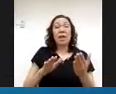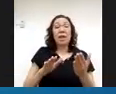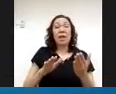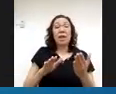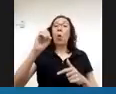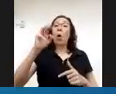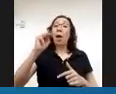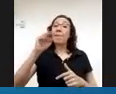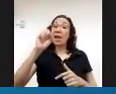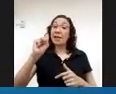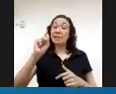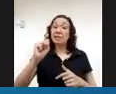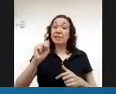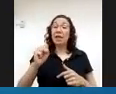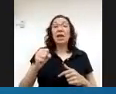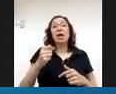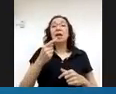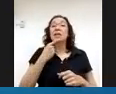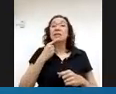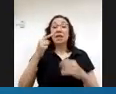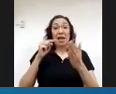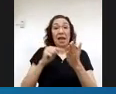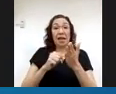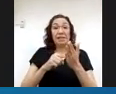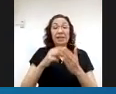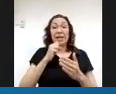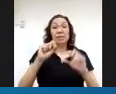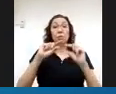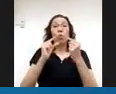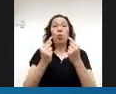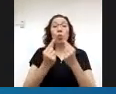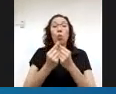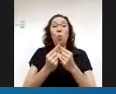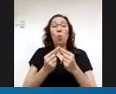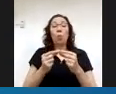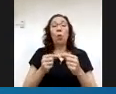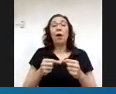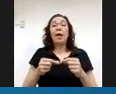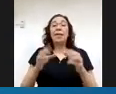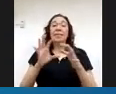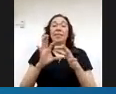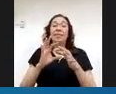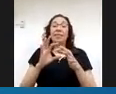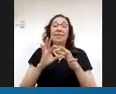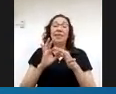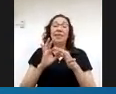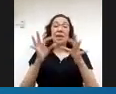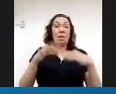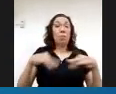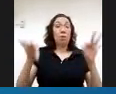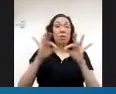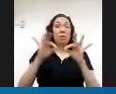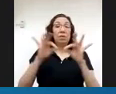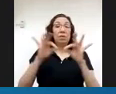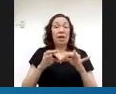OMS indica que este es un grupo prioritario y teniendo